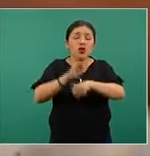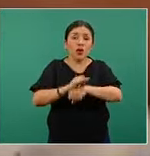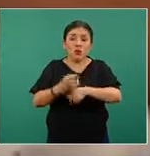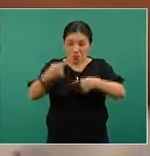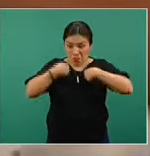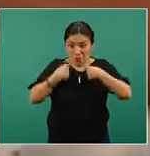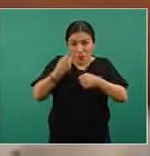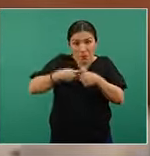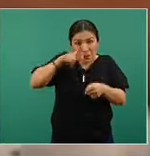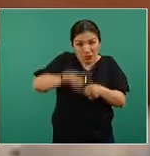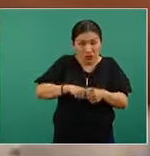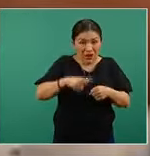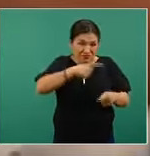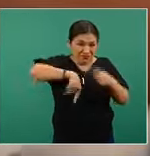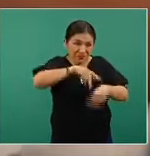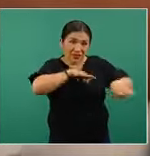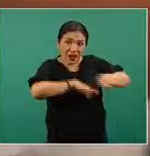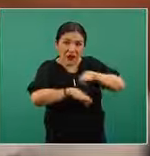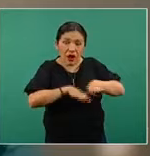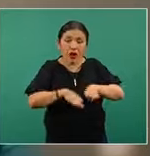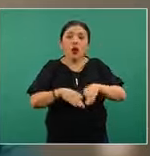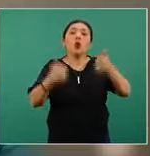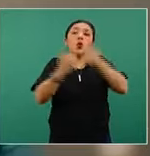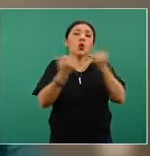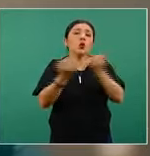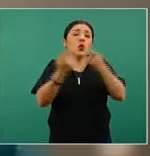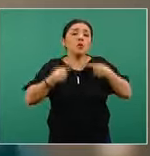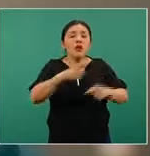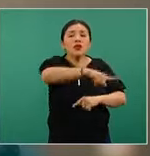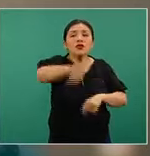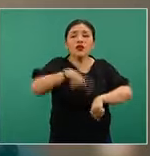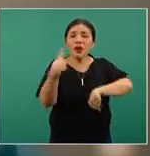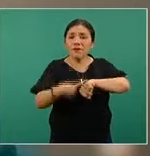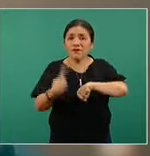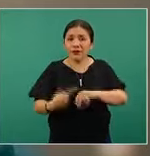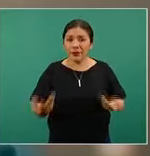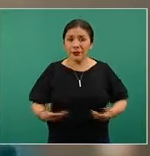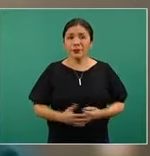nosotros y emitimos fácil desfilar